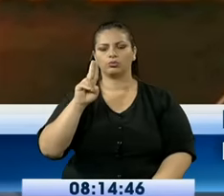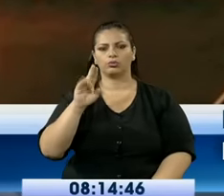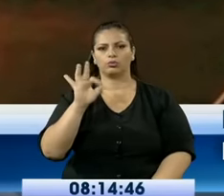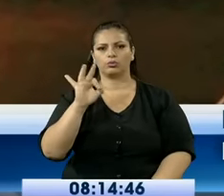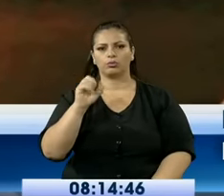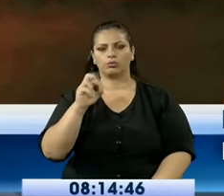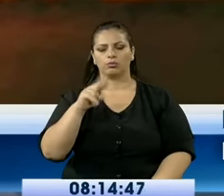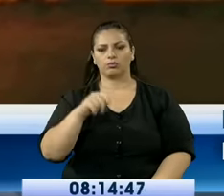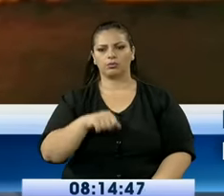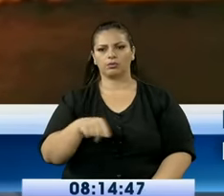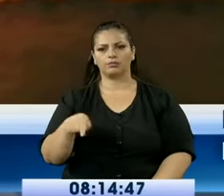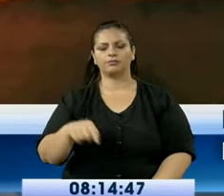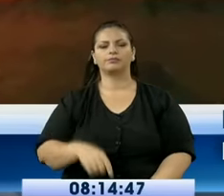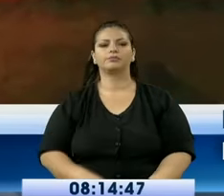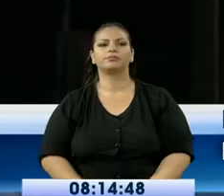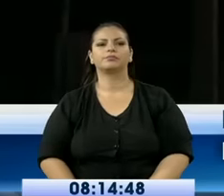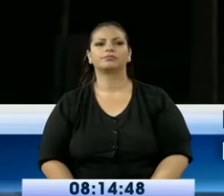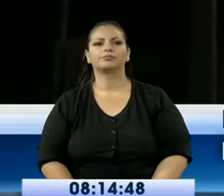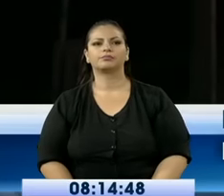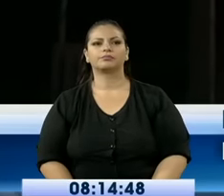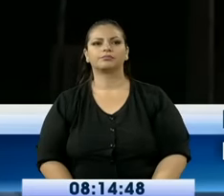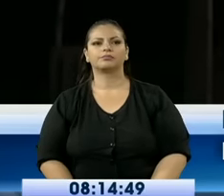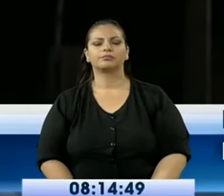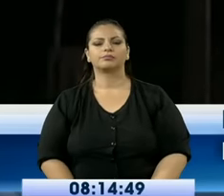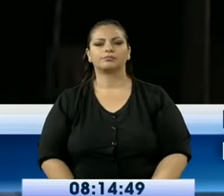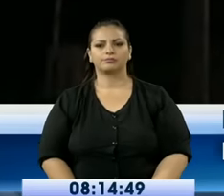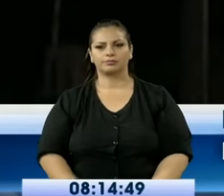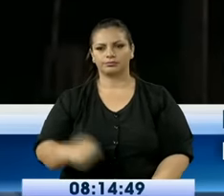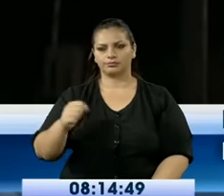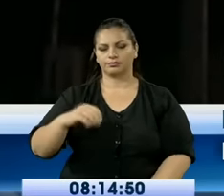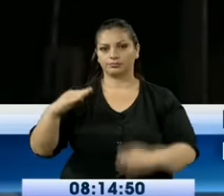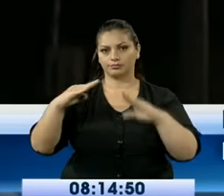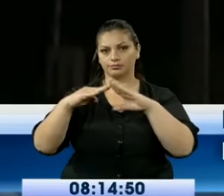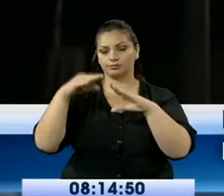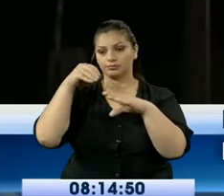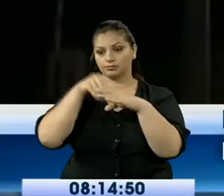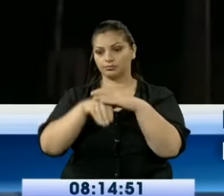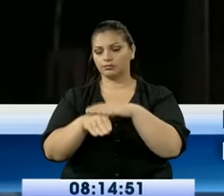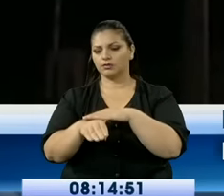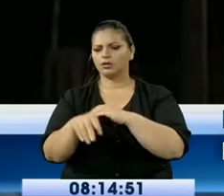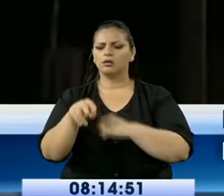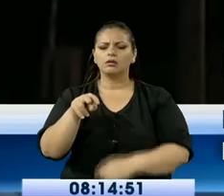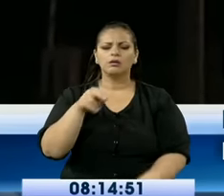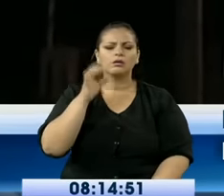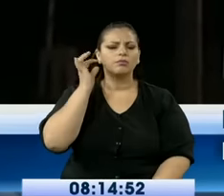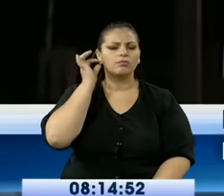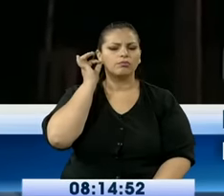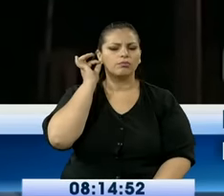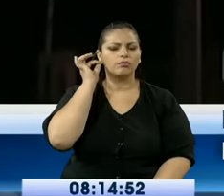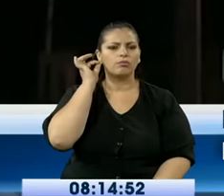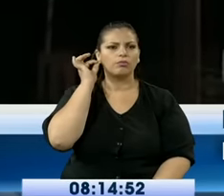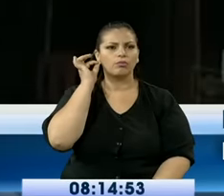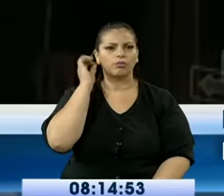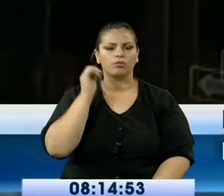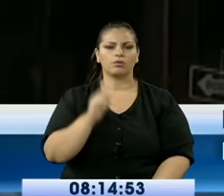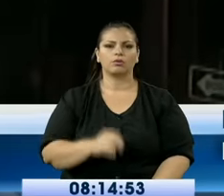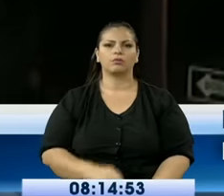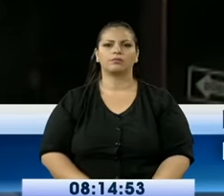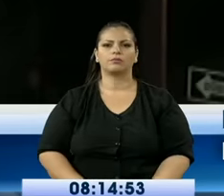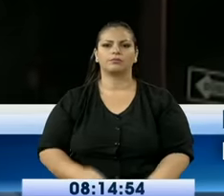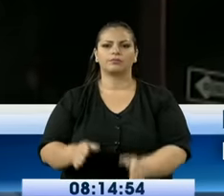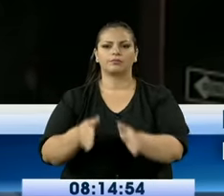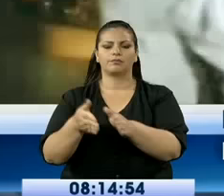en el interior de su domicilio. En cuyo interior se encontró un cuerpo sin vida de una persona de sexo femenino en una